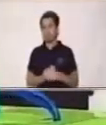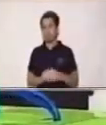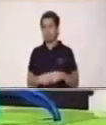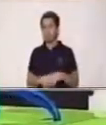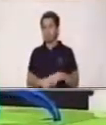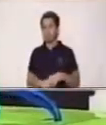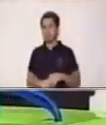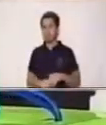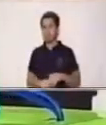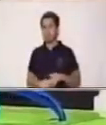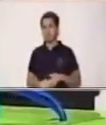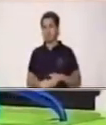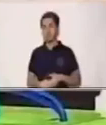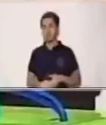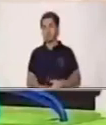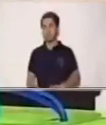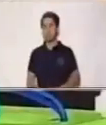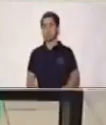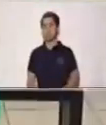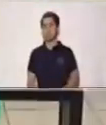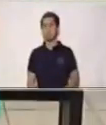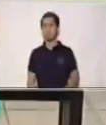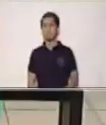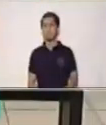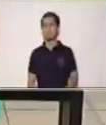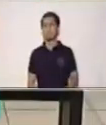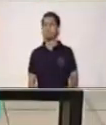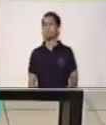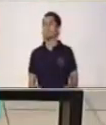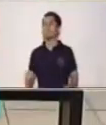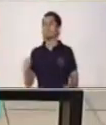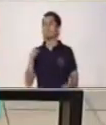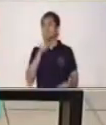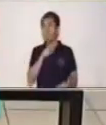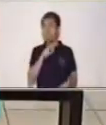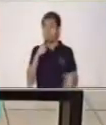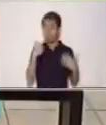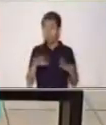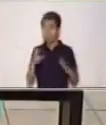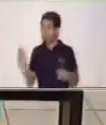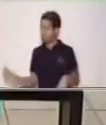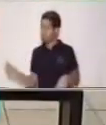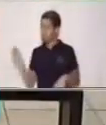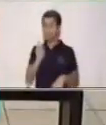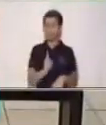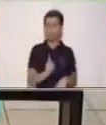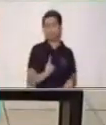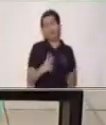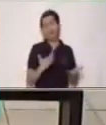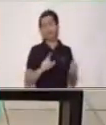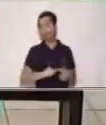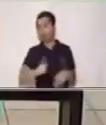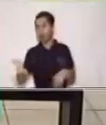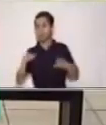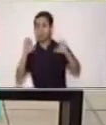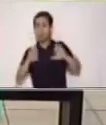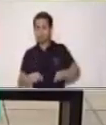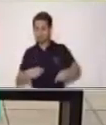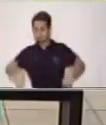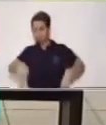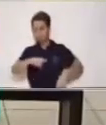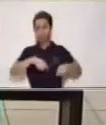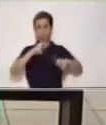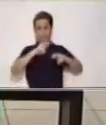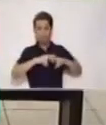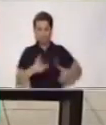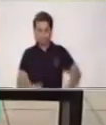que le corresponda en el DAS. Muy bien, al pasar ese turno, pues, el siguiente participante lanza su dado y